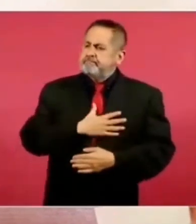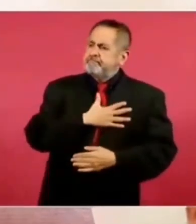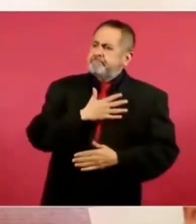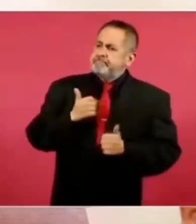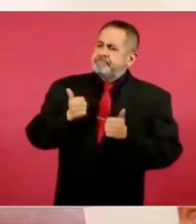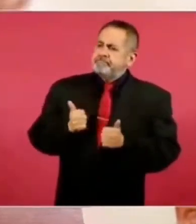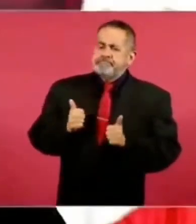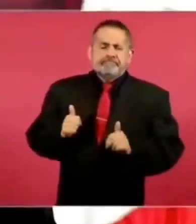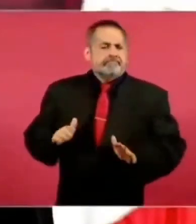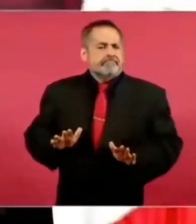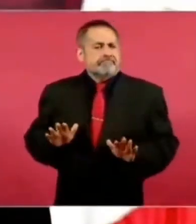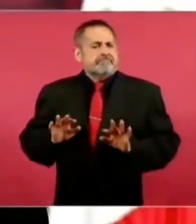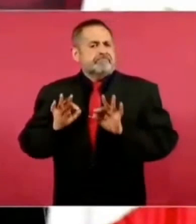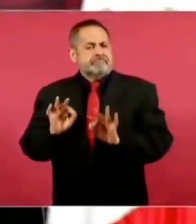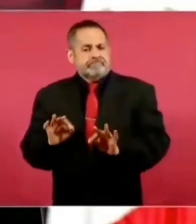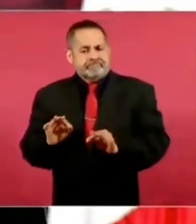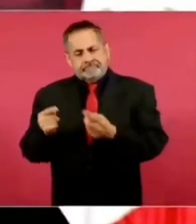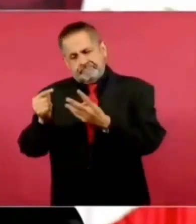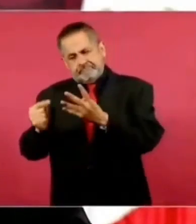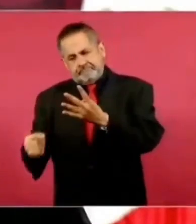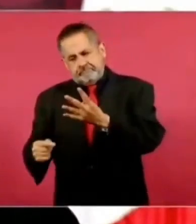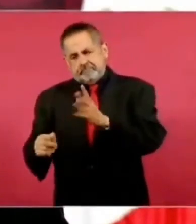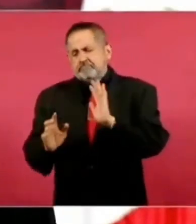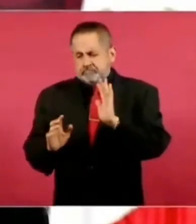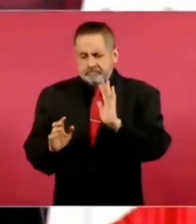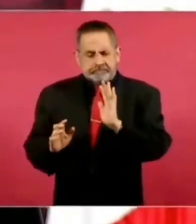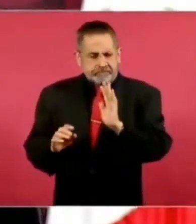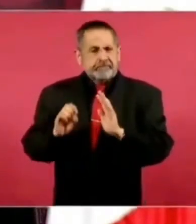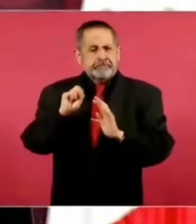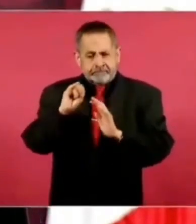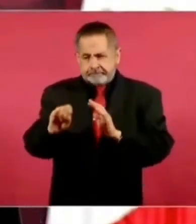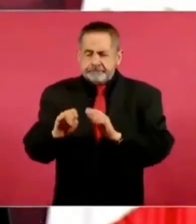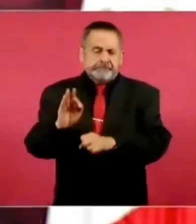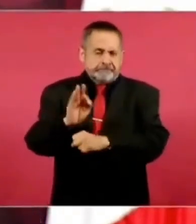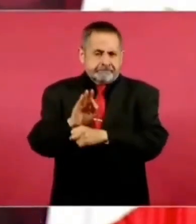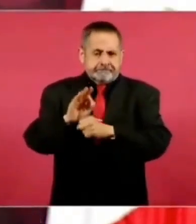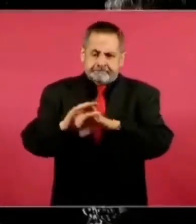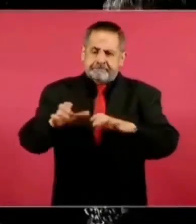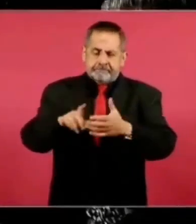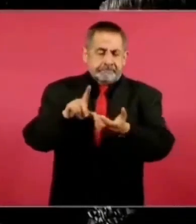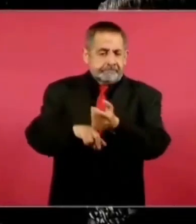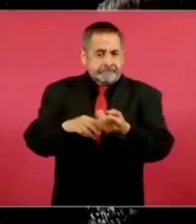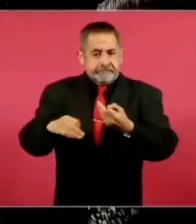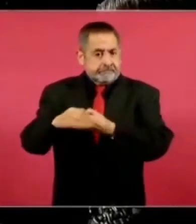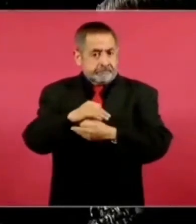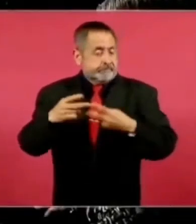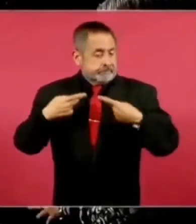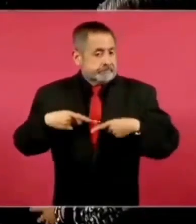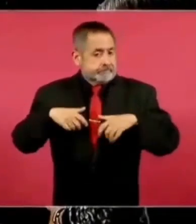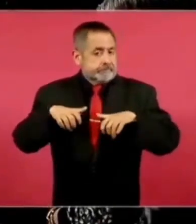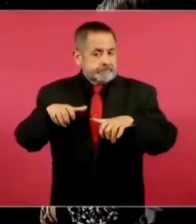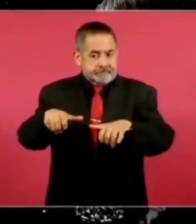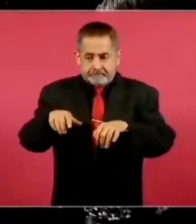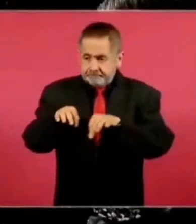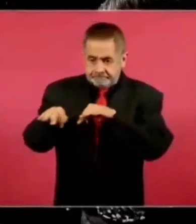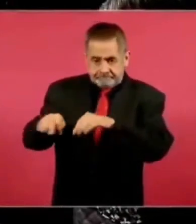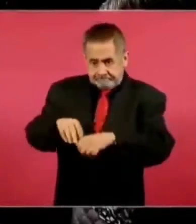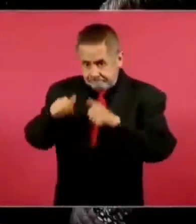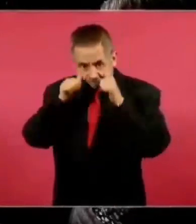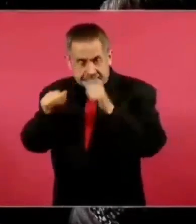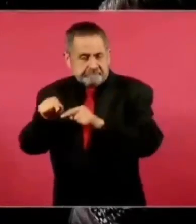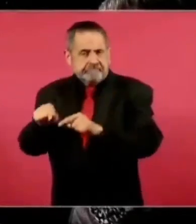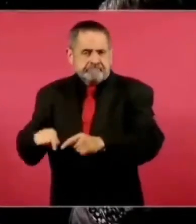y otras cosas, pero sí es en beneficio de los trabajadores.